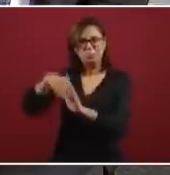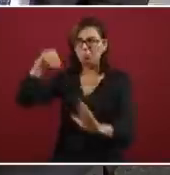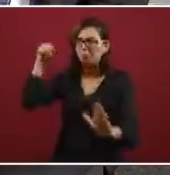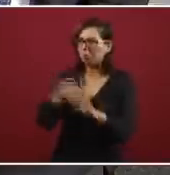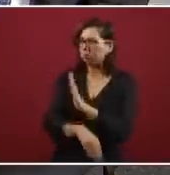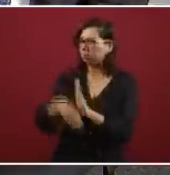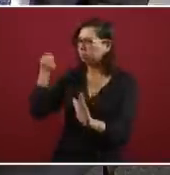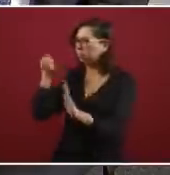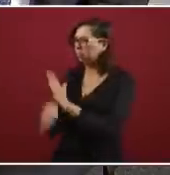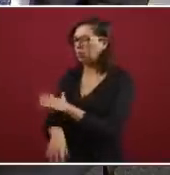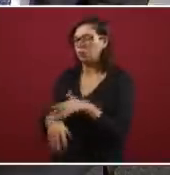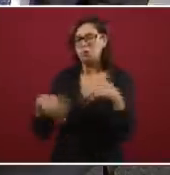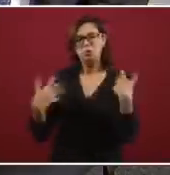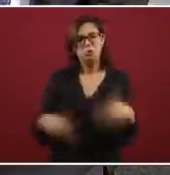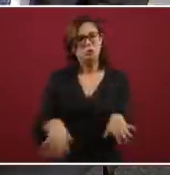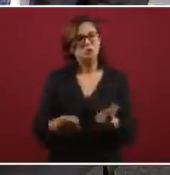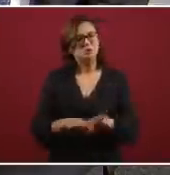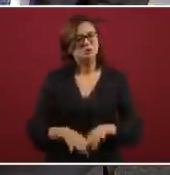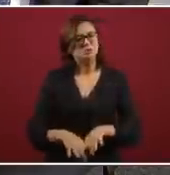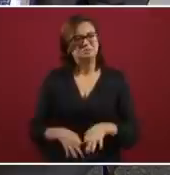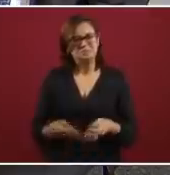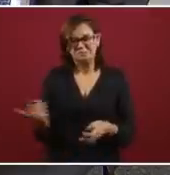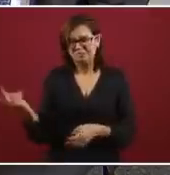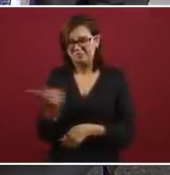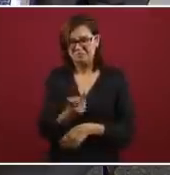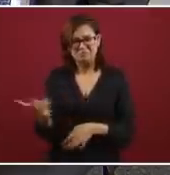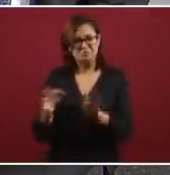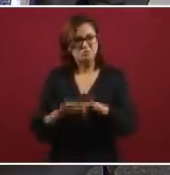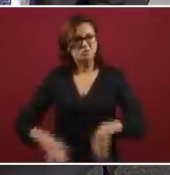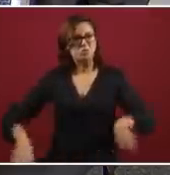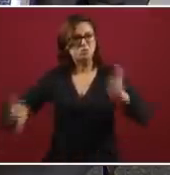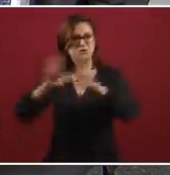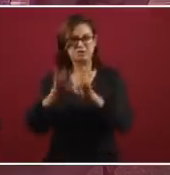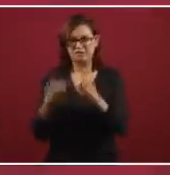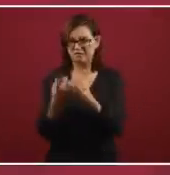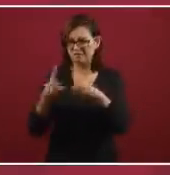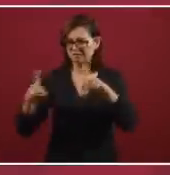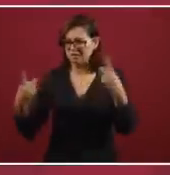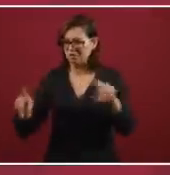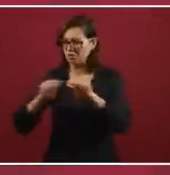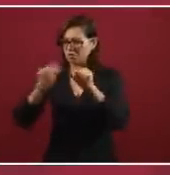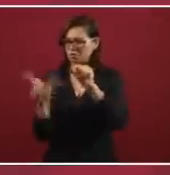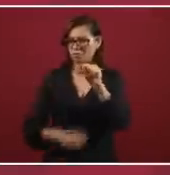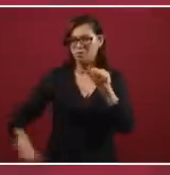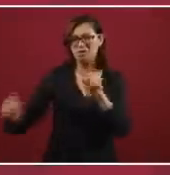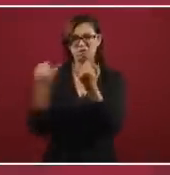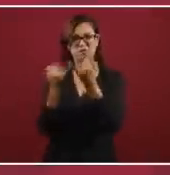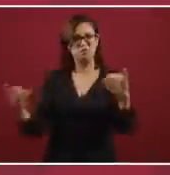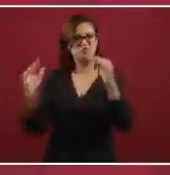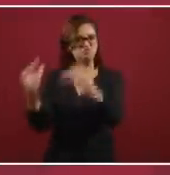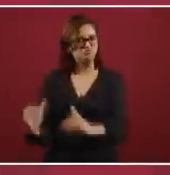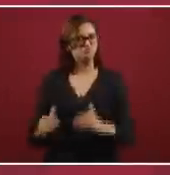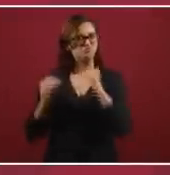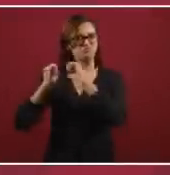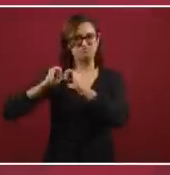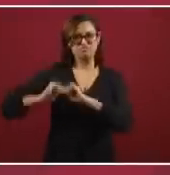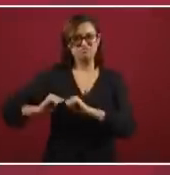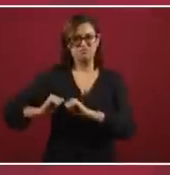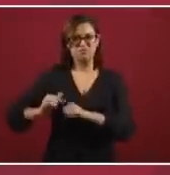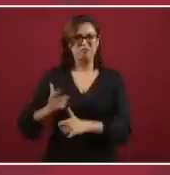nuestro país, para el desarrollo de nuestro país y para la independencia y la soberanía de nuestro país.